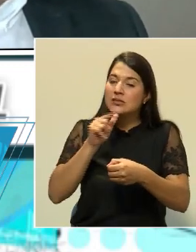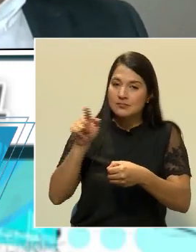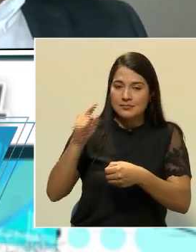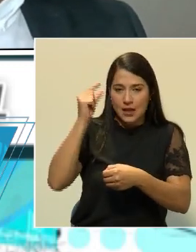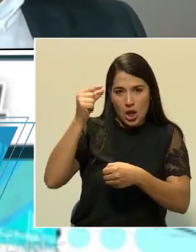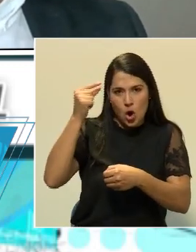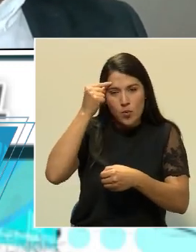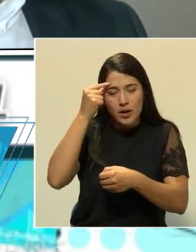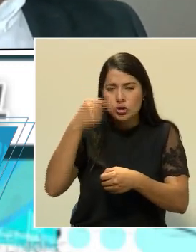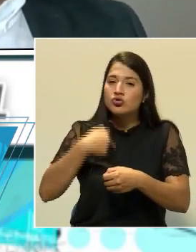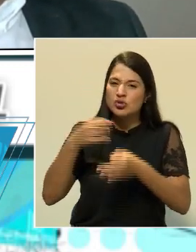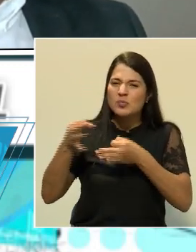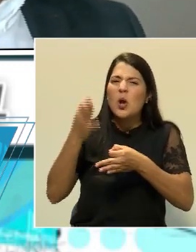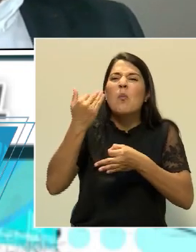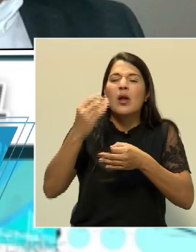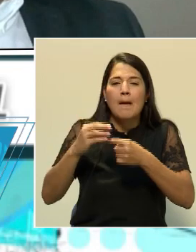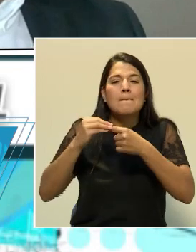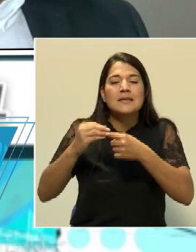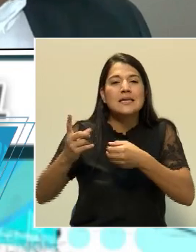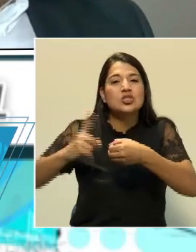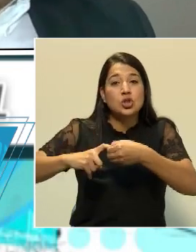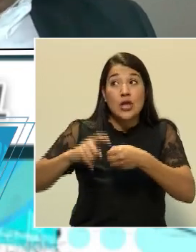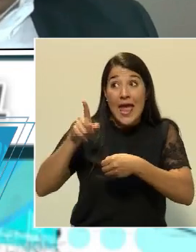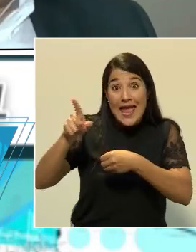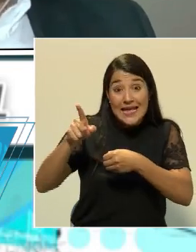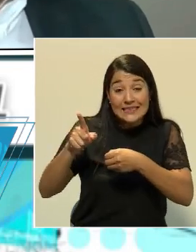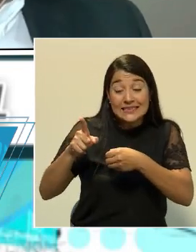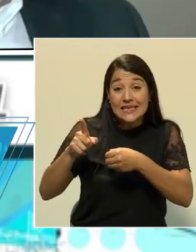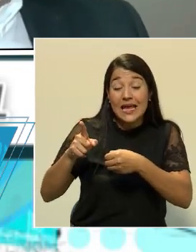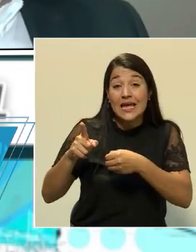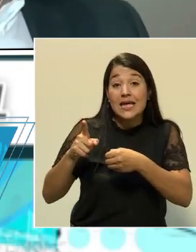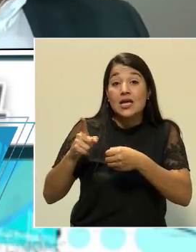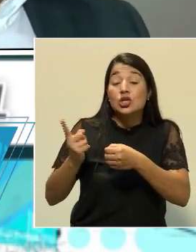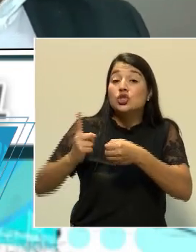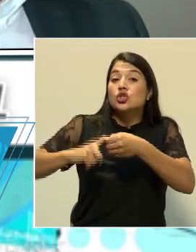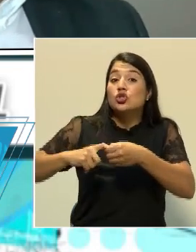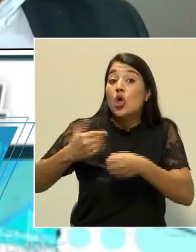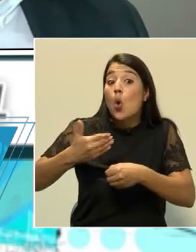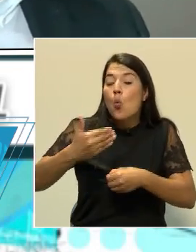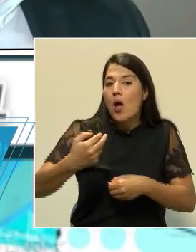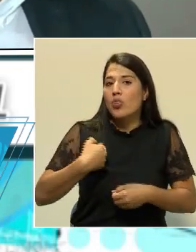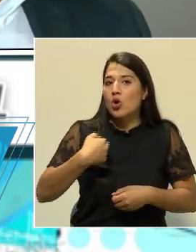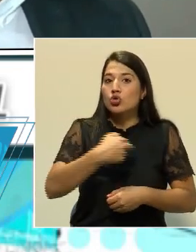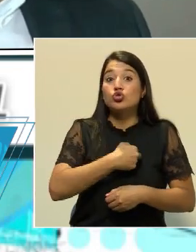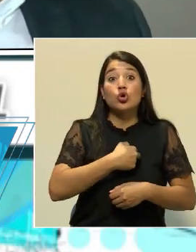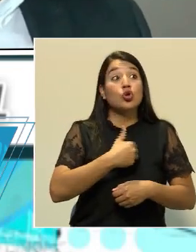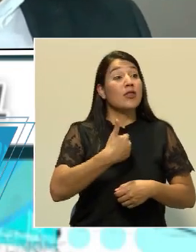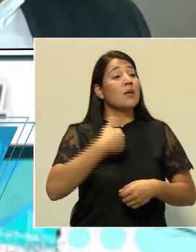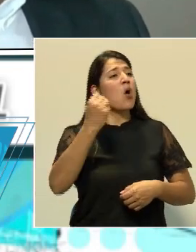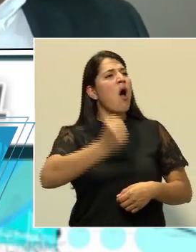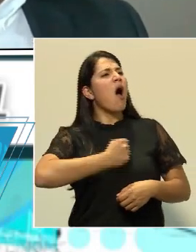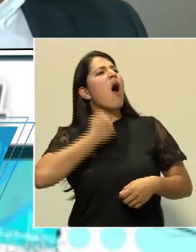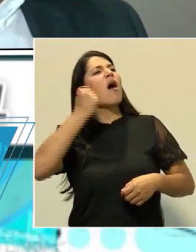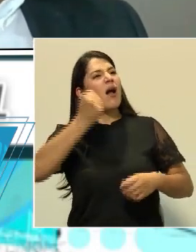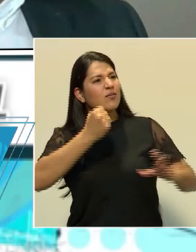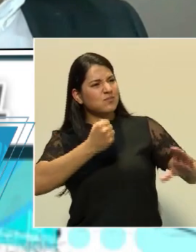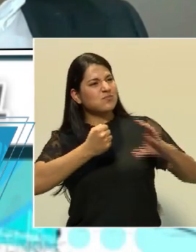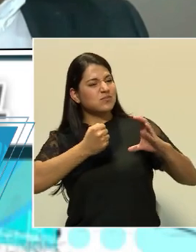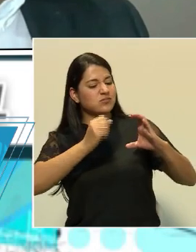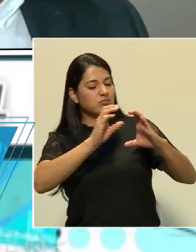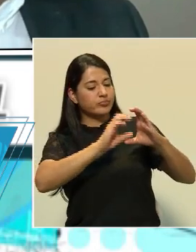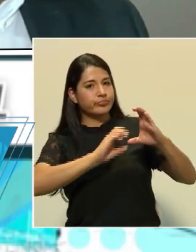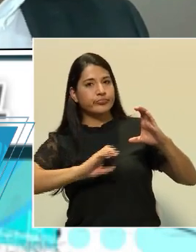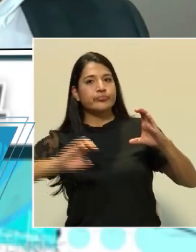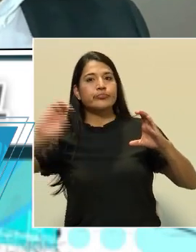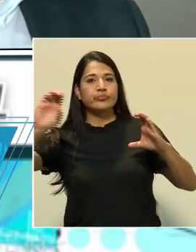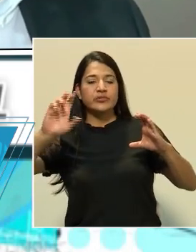le digo por qué es nuestro principal socio, porque ese socio, cuando nosotros tenemos utilidades, estos señores se llevan el 30% de nuestras utilidades de la